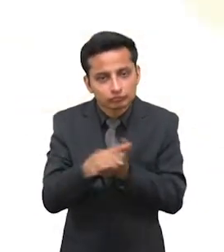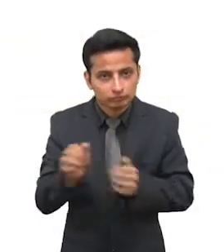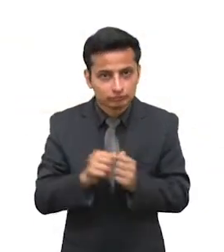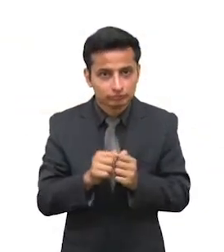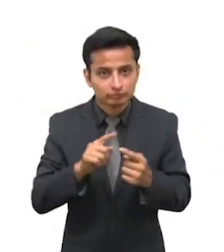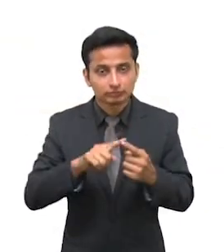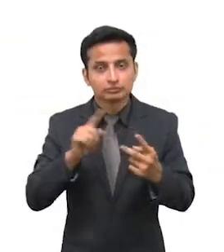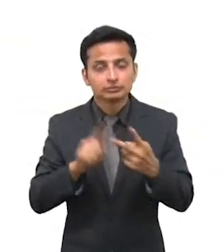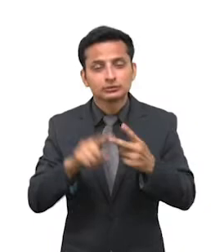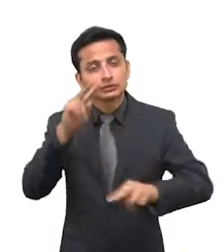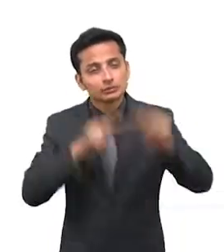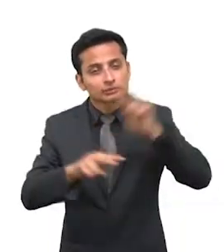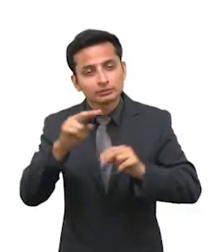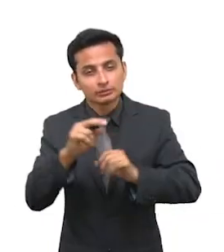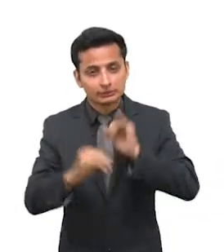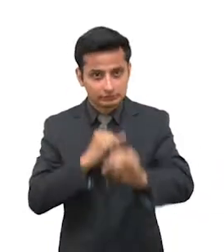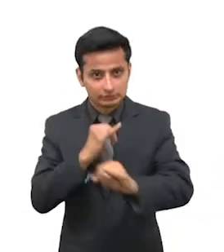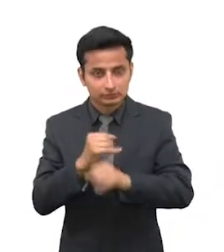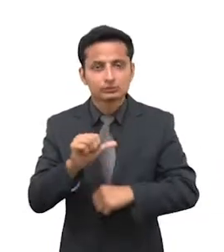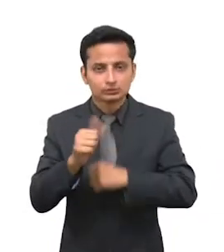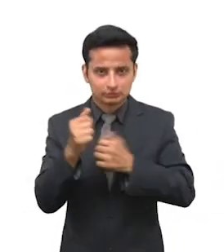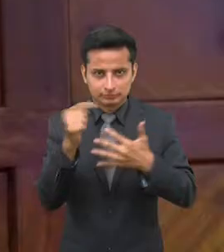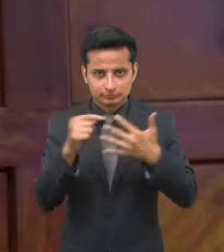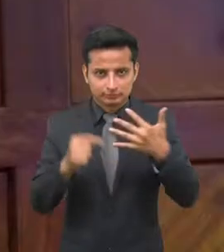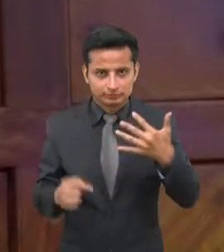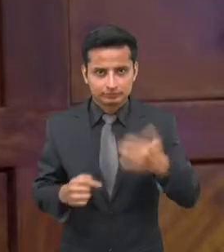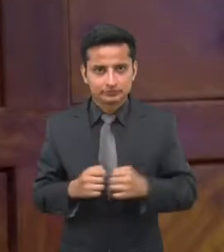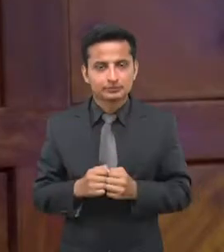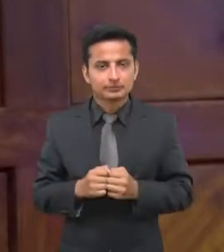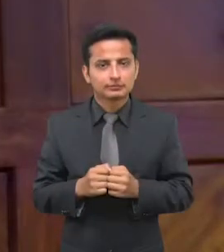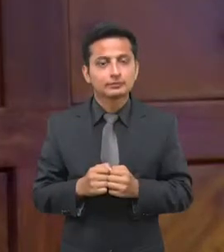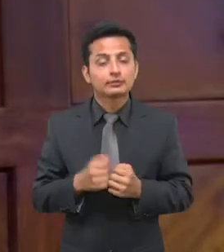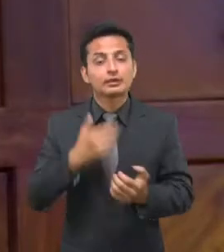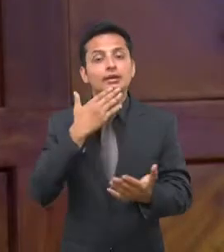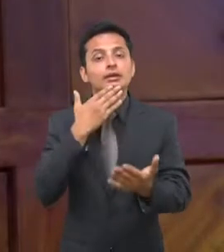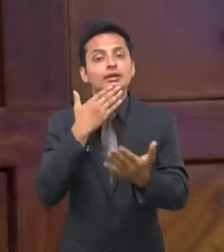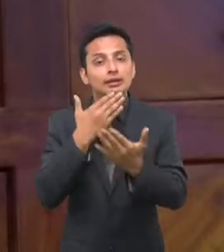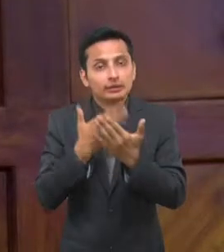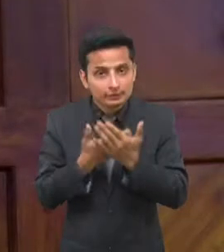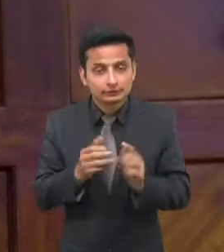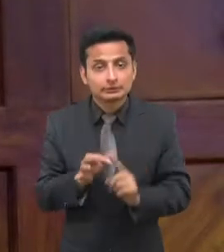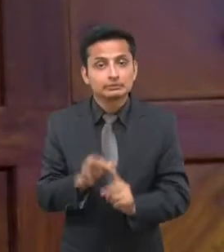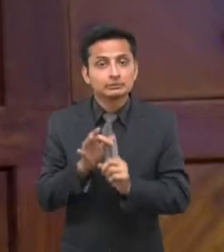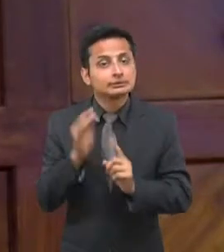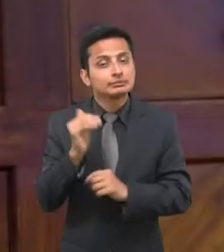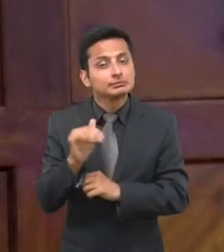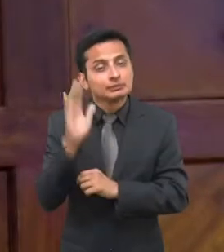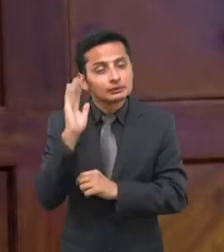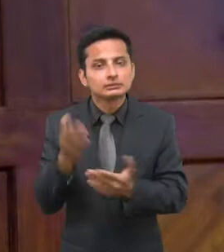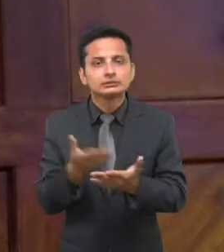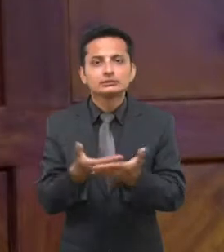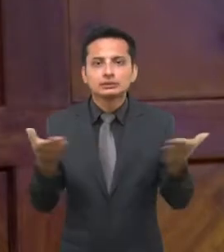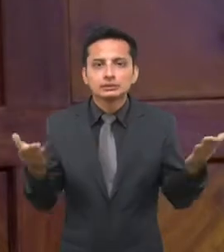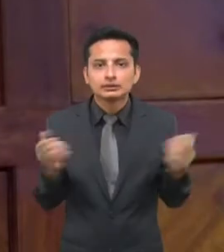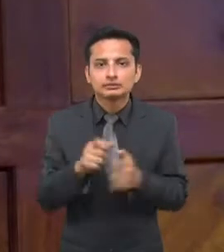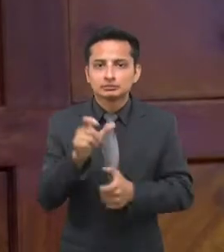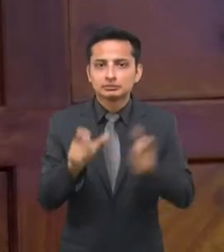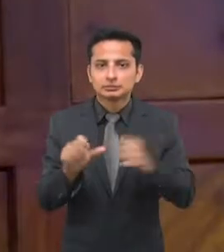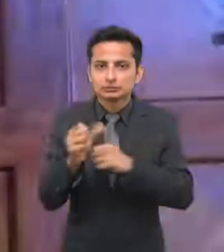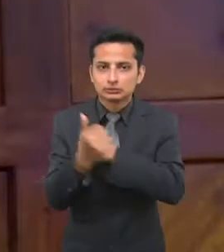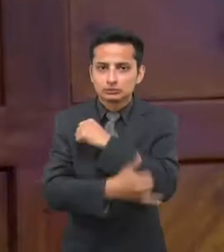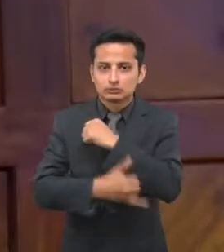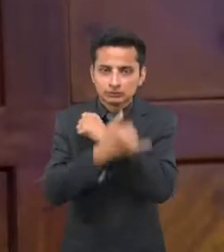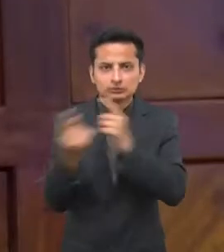electorales, observación electoral, entre otros aspectos. Quisiera agradecer especialmente a aquellas misiones diplomáticas por su